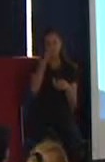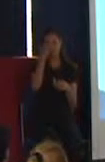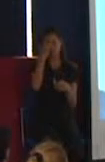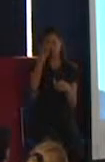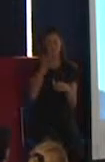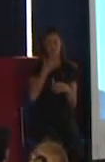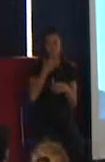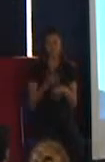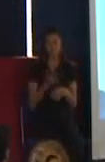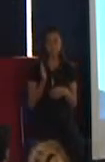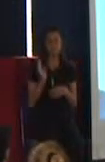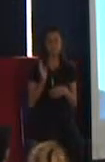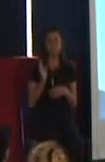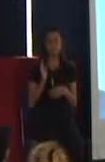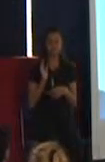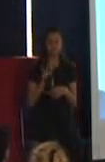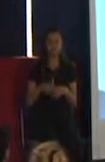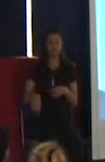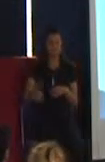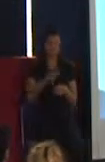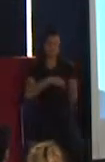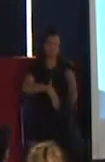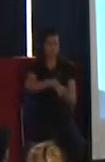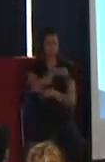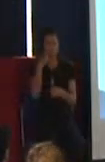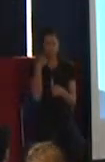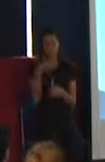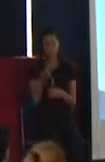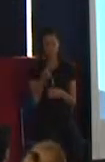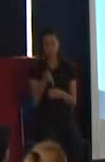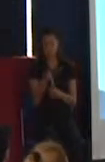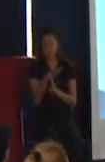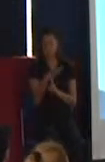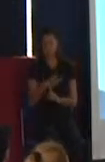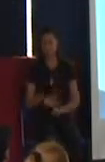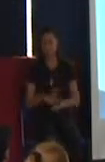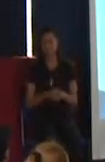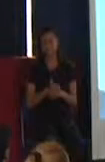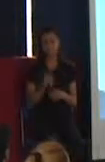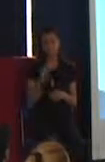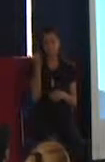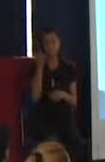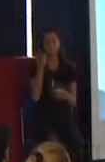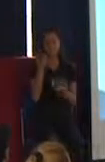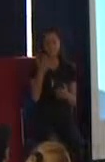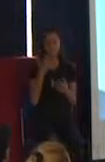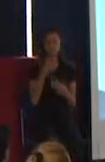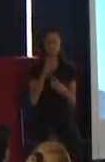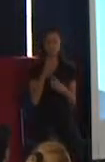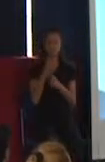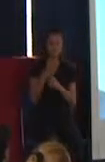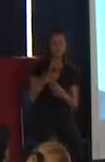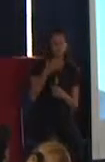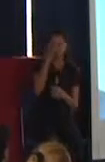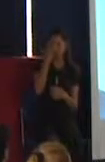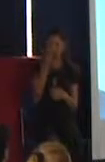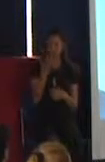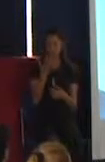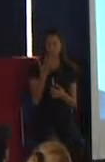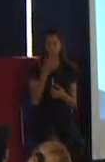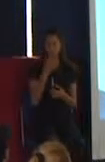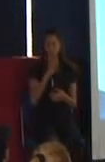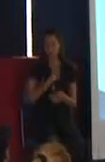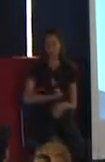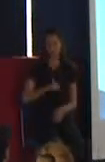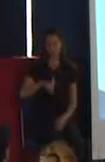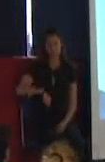son vulnerables, ¿sí?, y son supremamente vulnerables en el sentido de que desafortunadamente